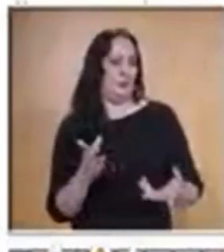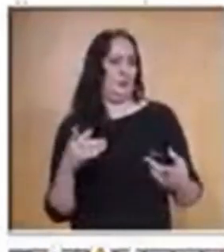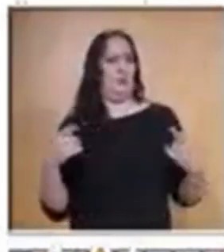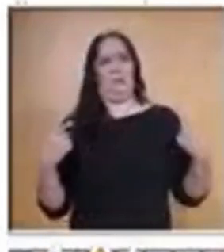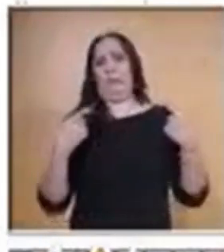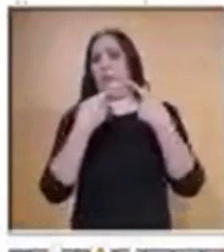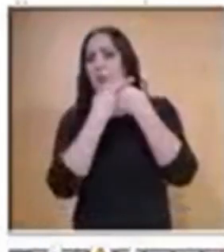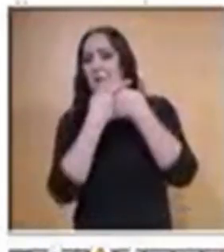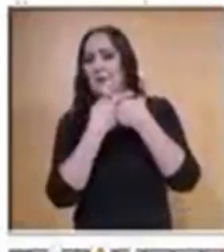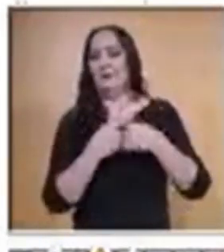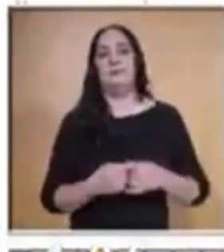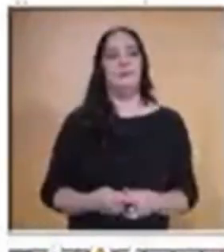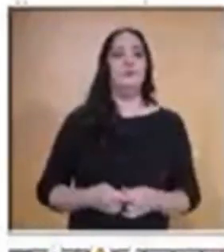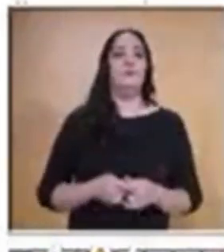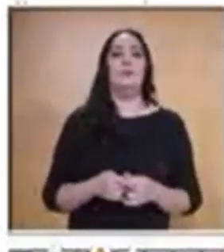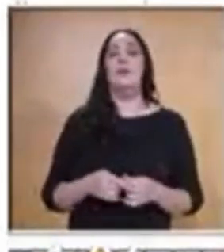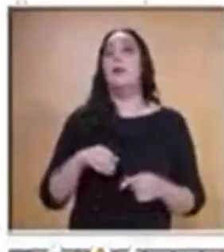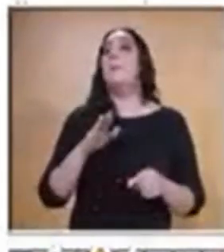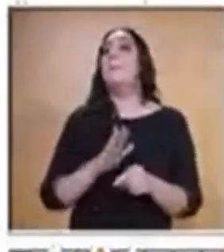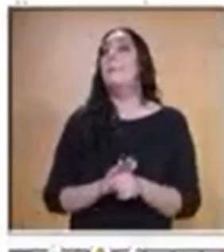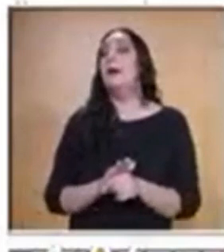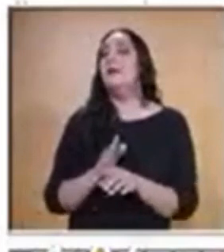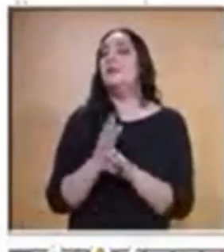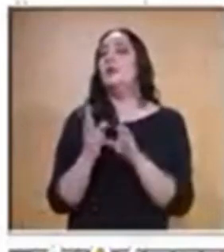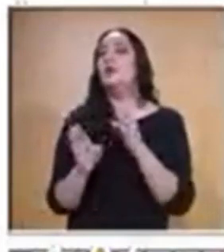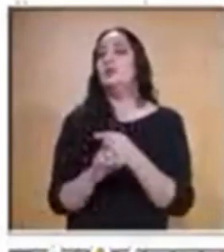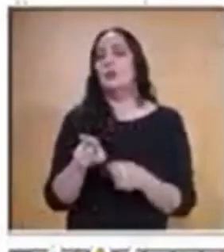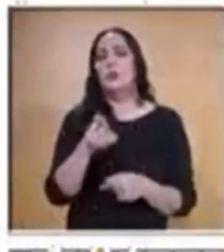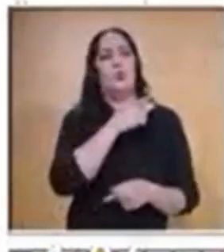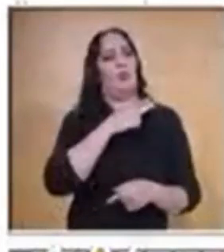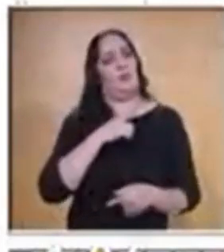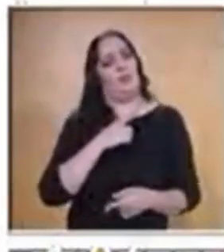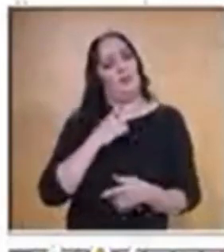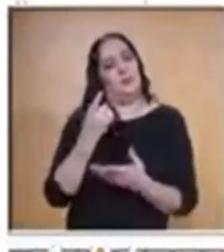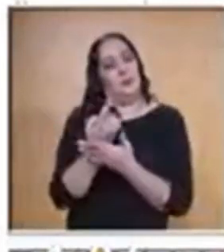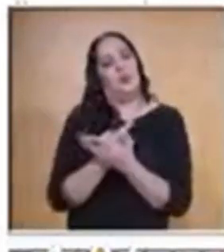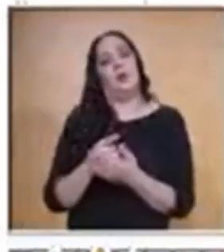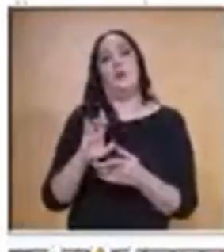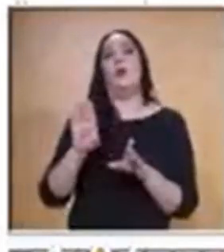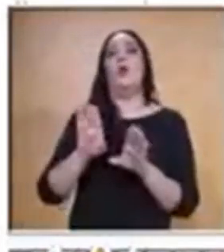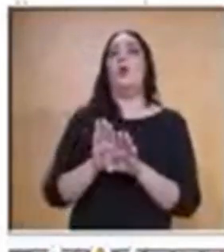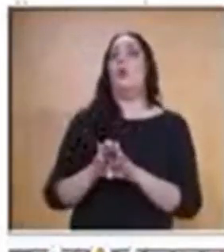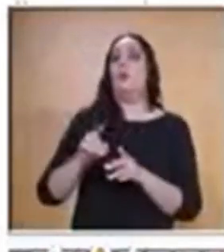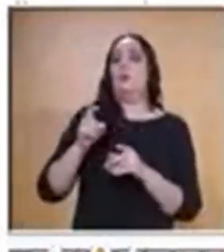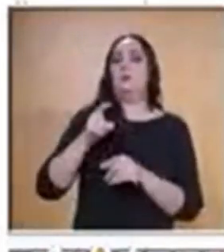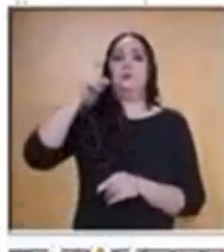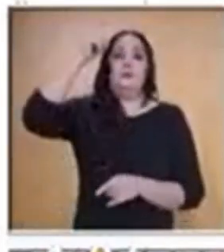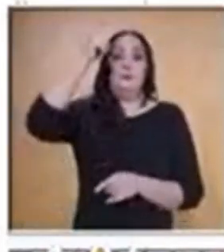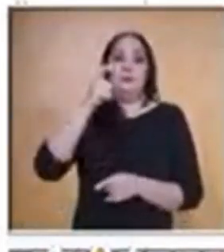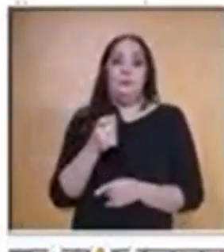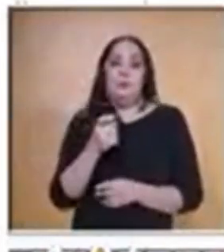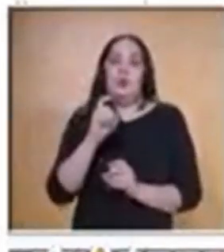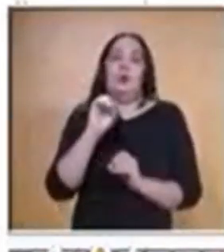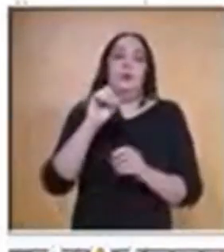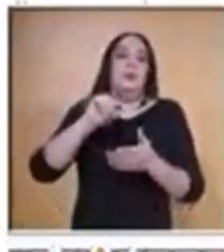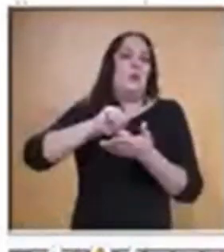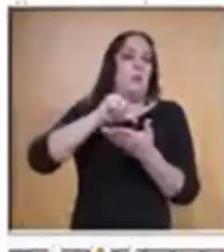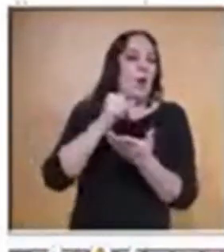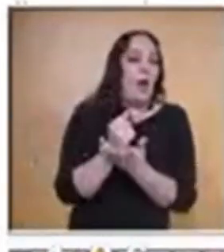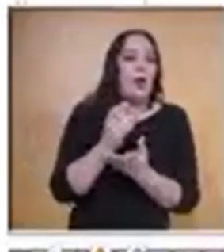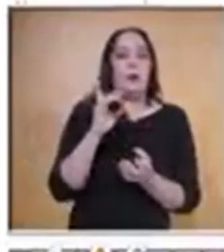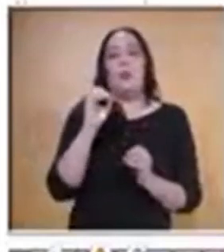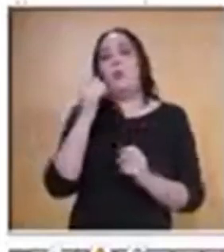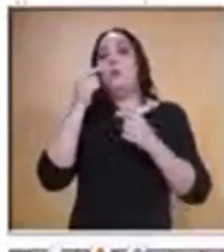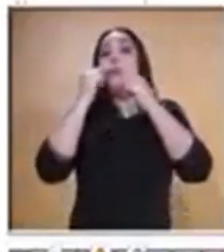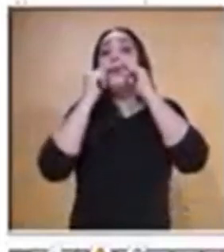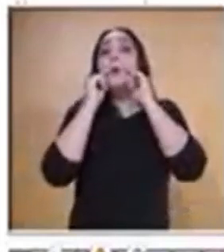aspectos físicos que tú debes de ir dibujando son su estatura, su vestimenta, su sombrero y su bigote. ¿En casa ya